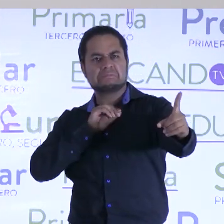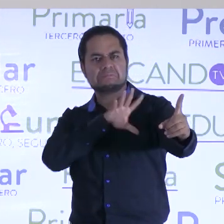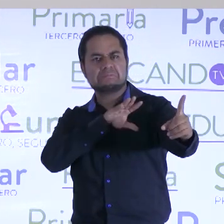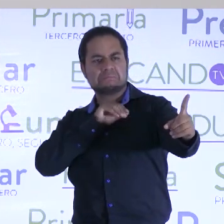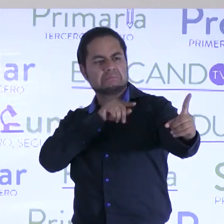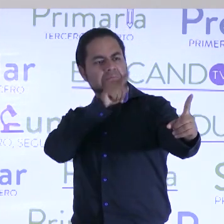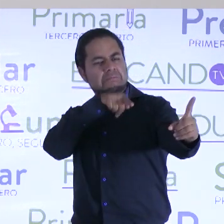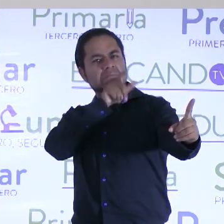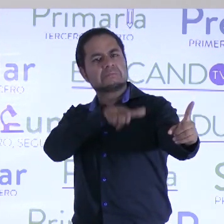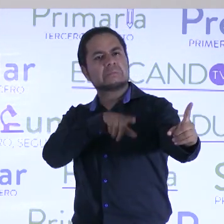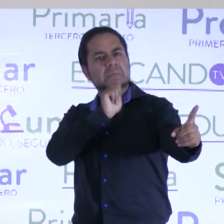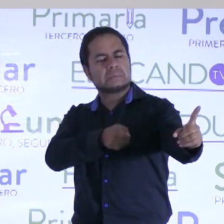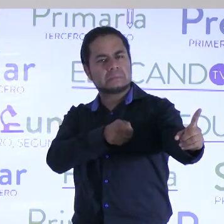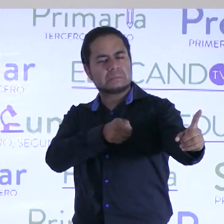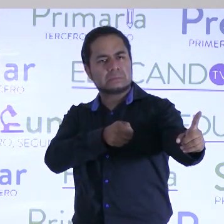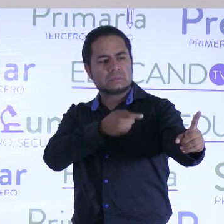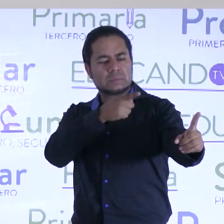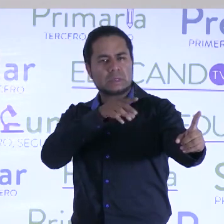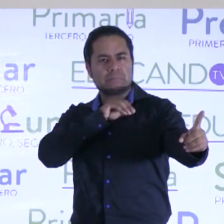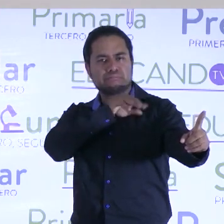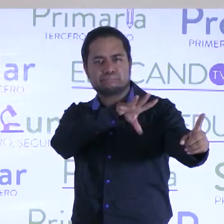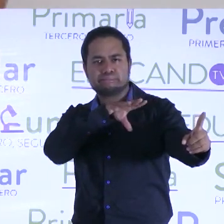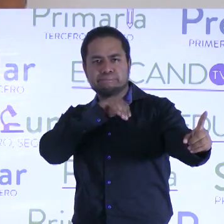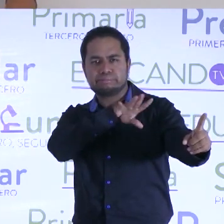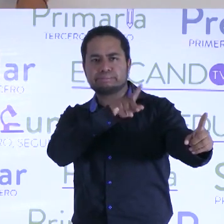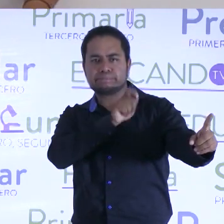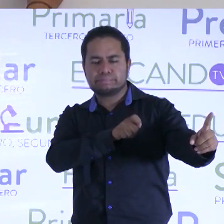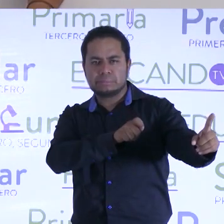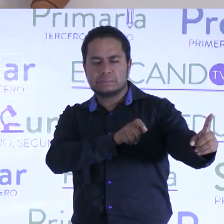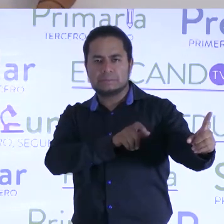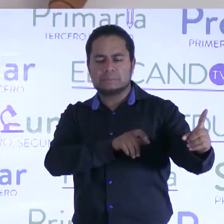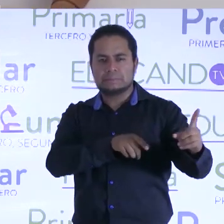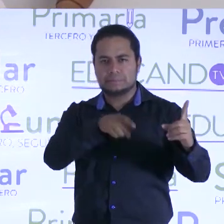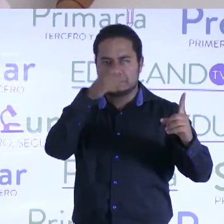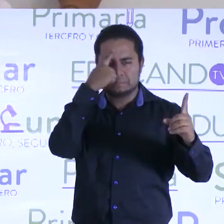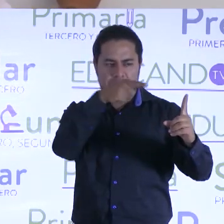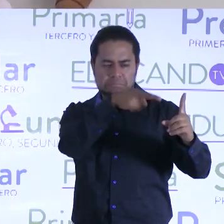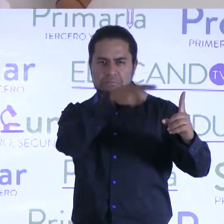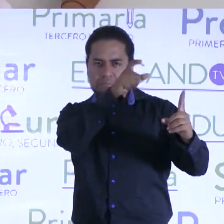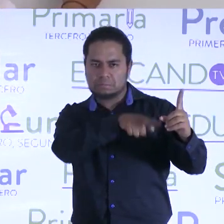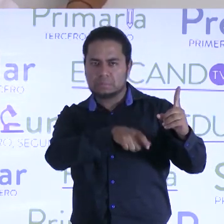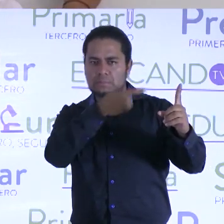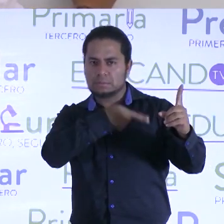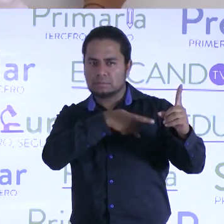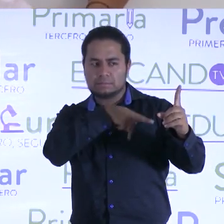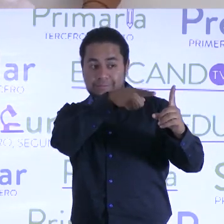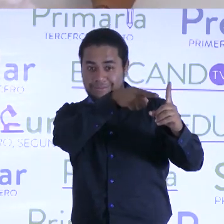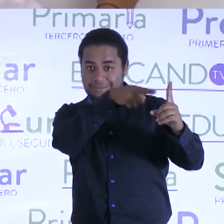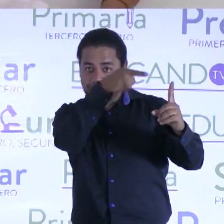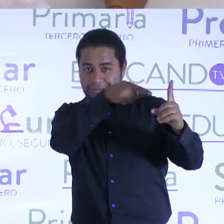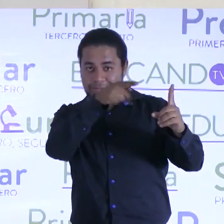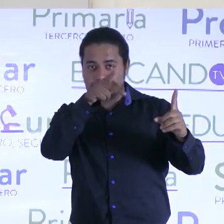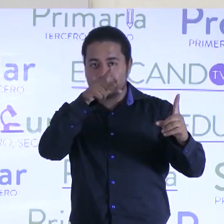mensaje? Bien, el mensaje lo manda al